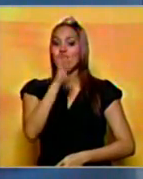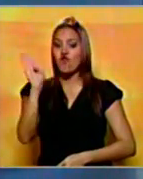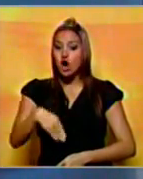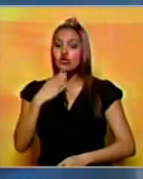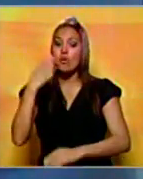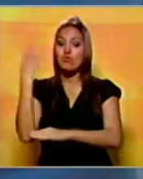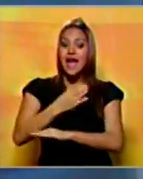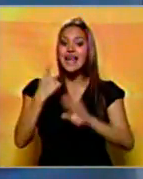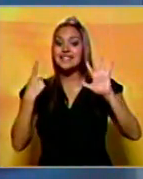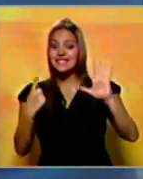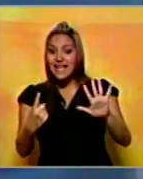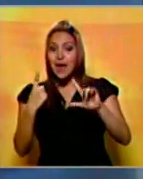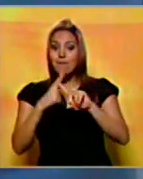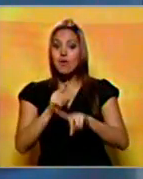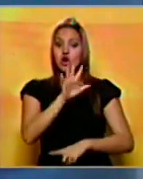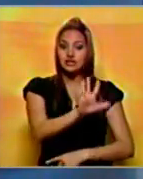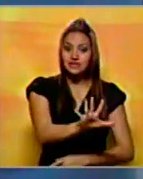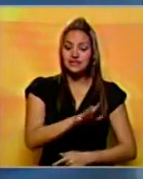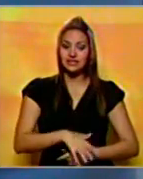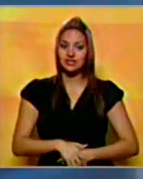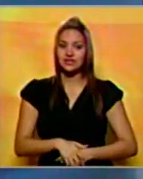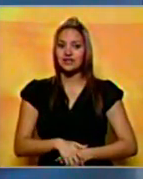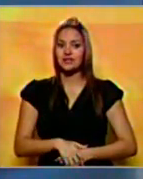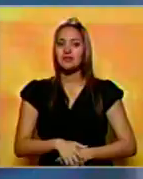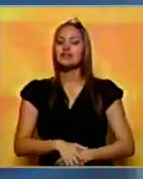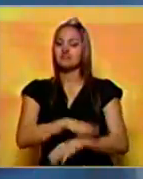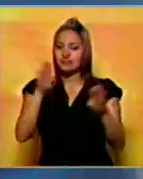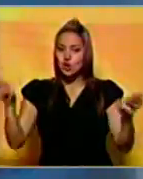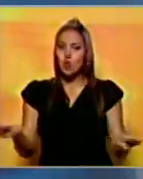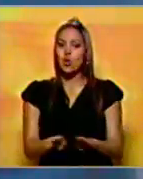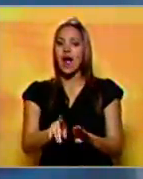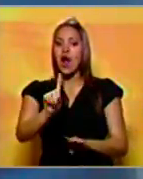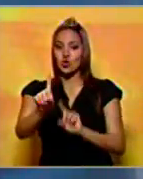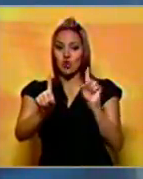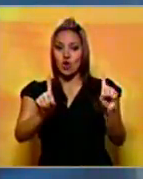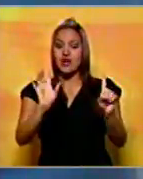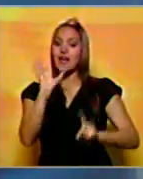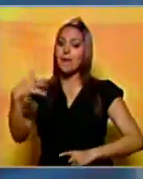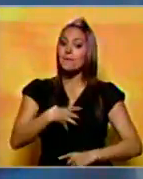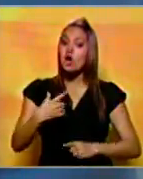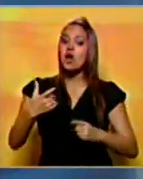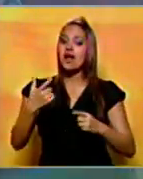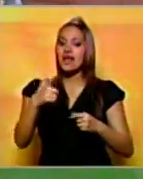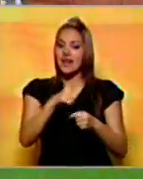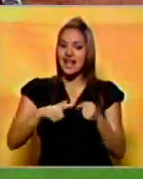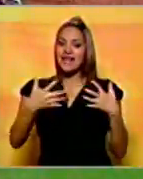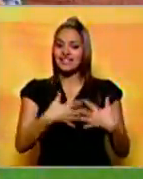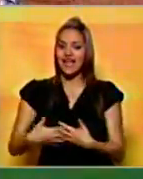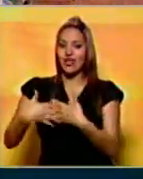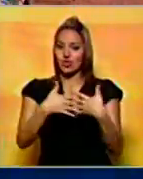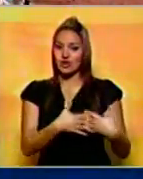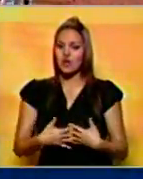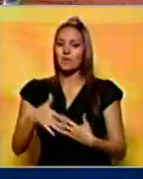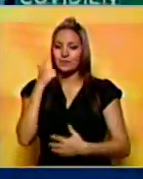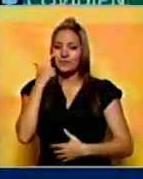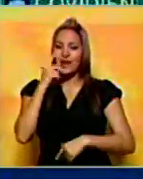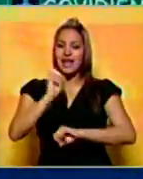Detroit 6-5. De esta manera empataron a 1 la serie de campeonato de la Liga Americana. Nos vamos a las imágenes en el